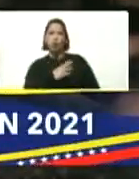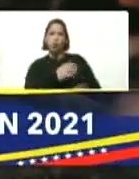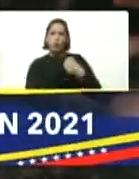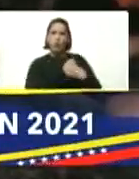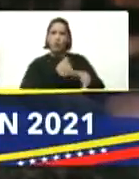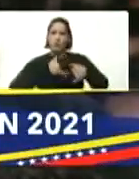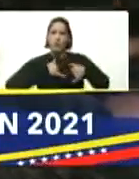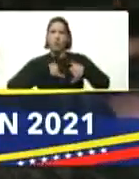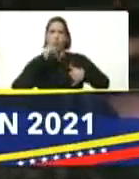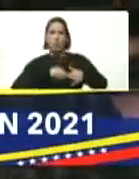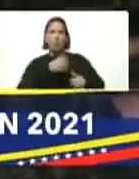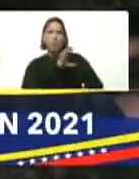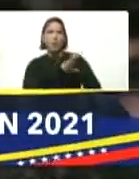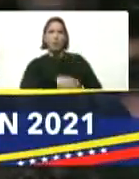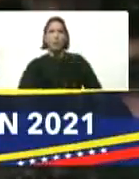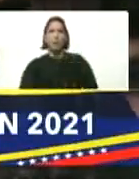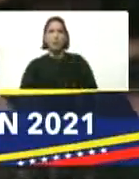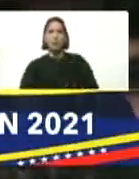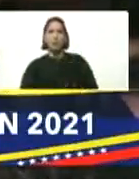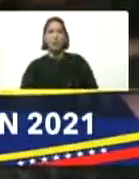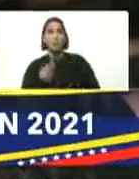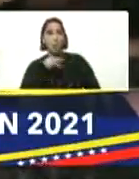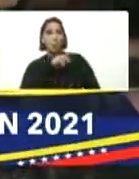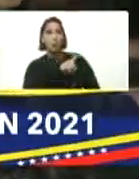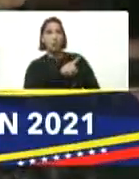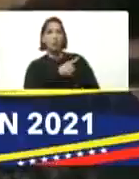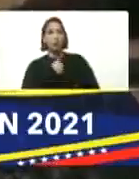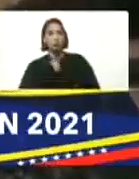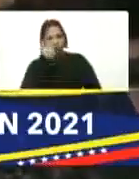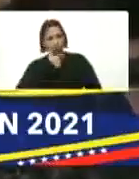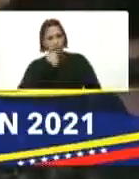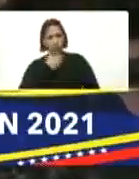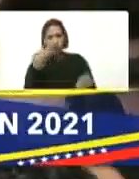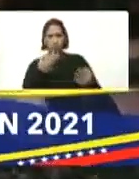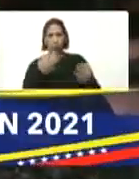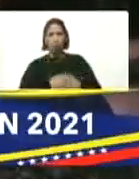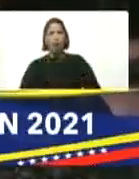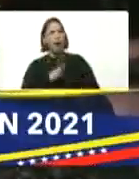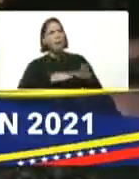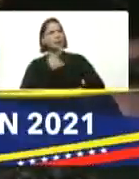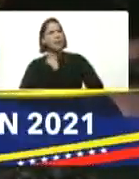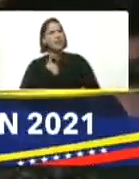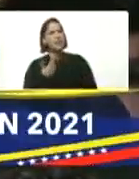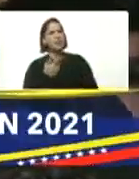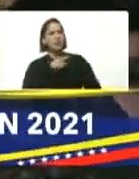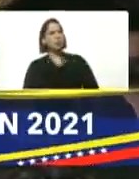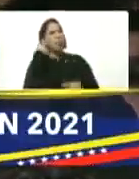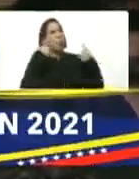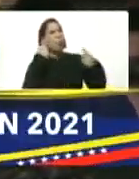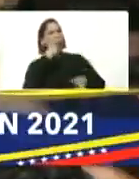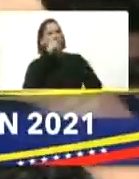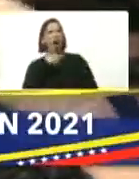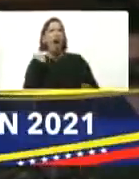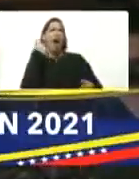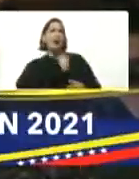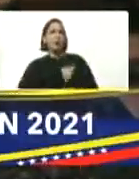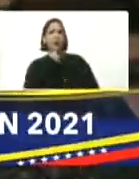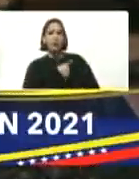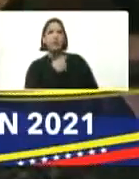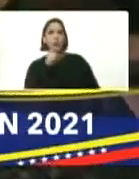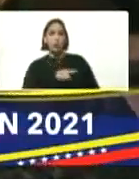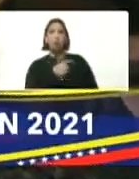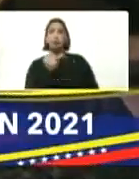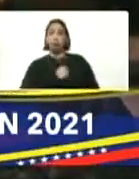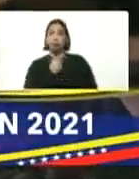sí misma como país. Y por eso yo estoy segura, y a veces me dice, pero tú estás loca, tú tienes años diciendo eso. Sí, estoy